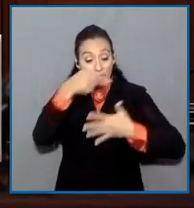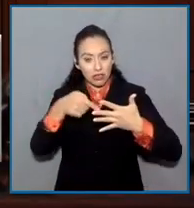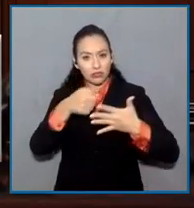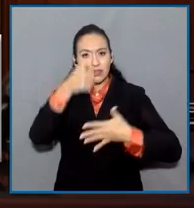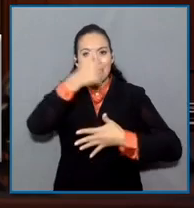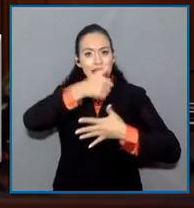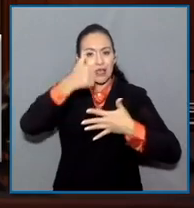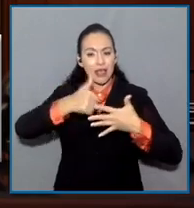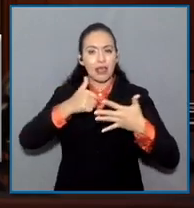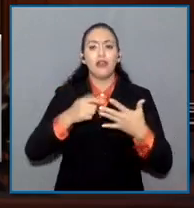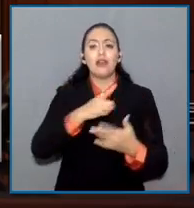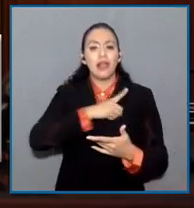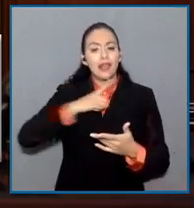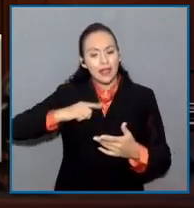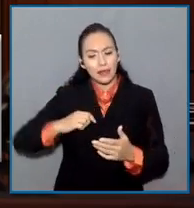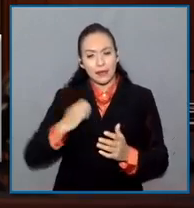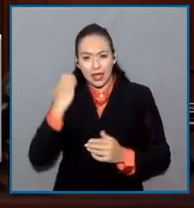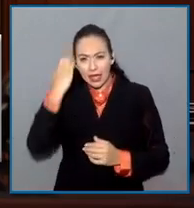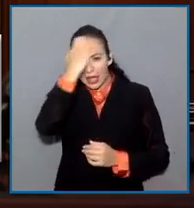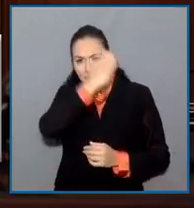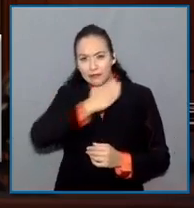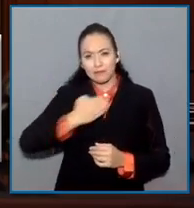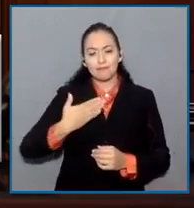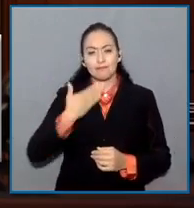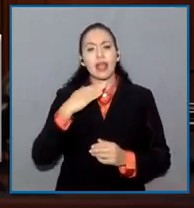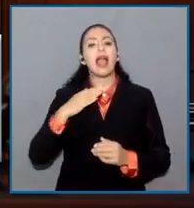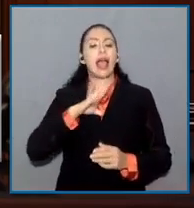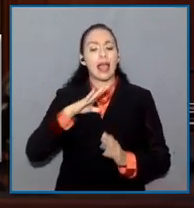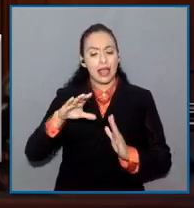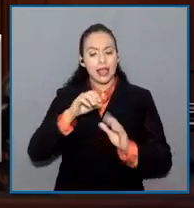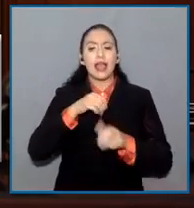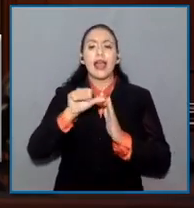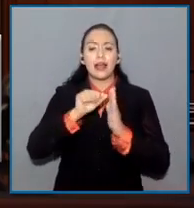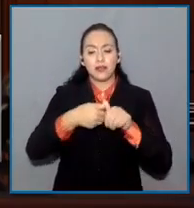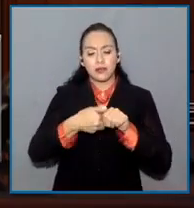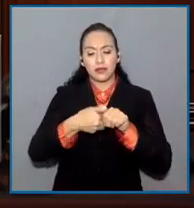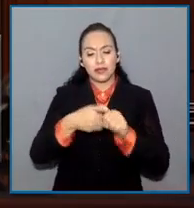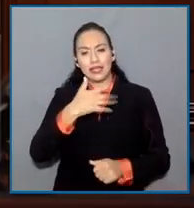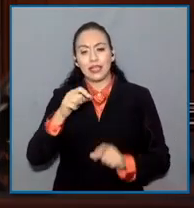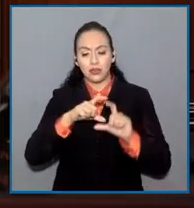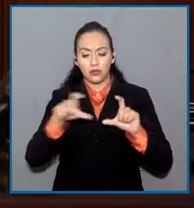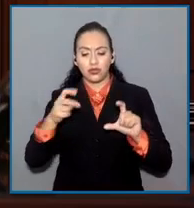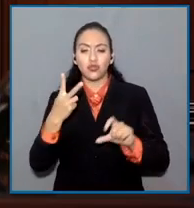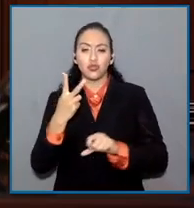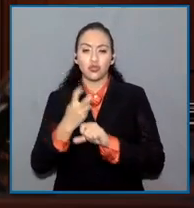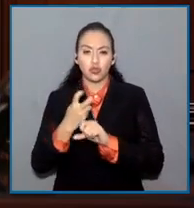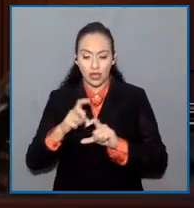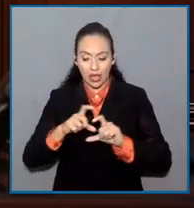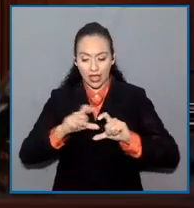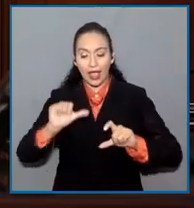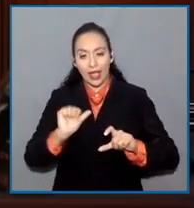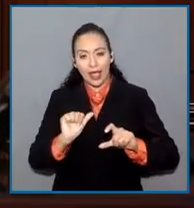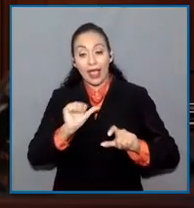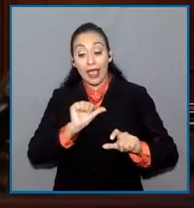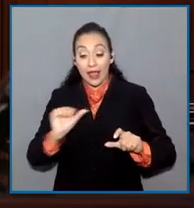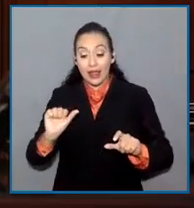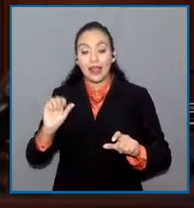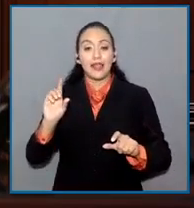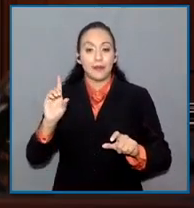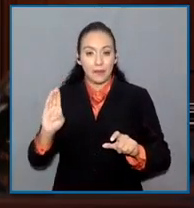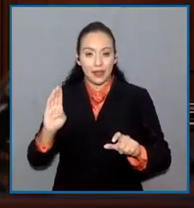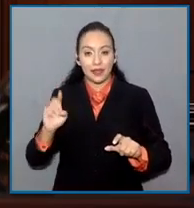artículo 500, numeral segundo, incisos A al D de la Ley General